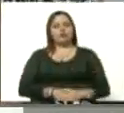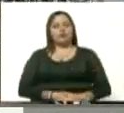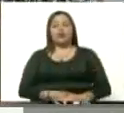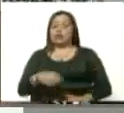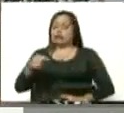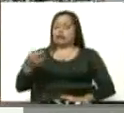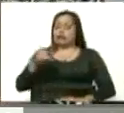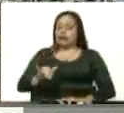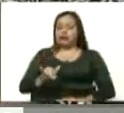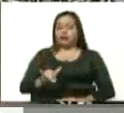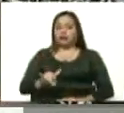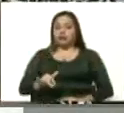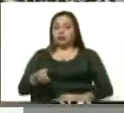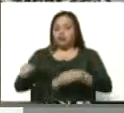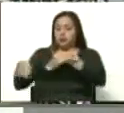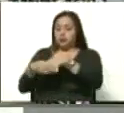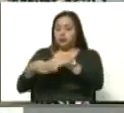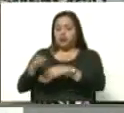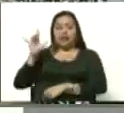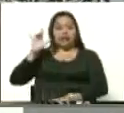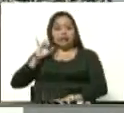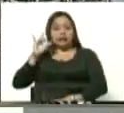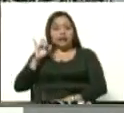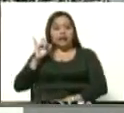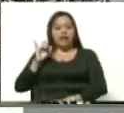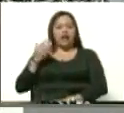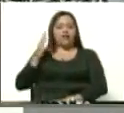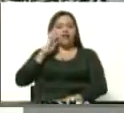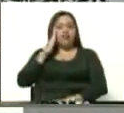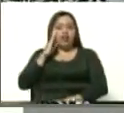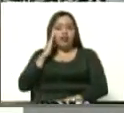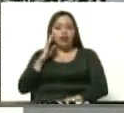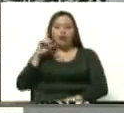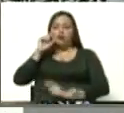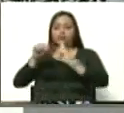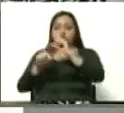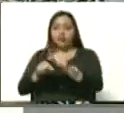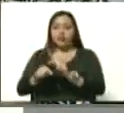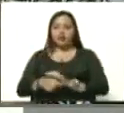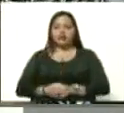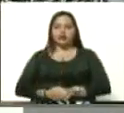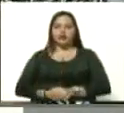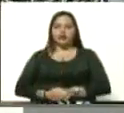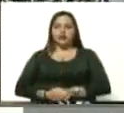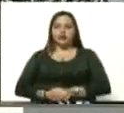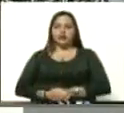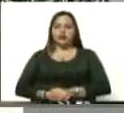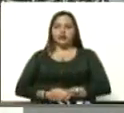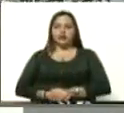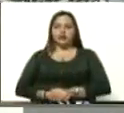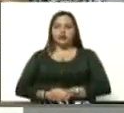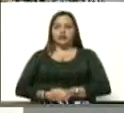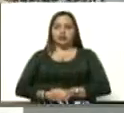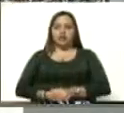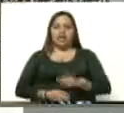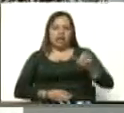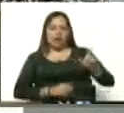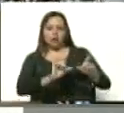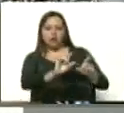redes sociales por Instagram, por Facebook y Twitter, que son FESITPVEN. Seguramente aquí nuestro equipo lo va a colocar.